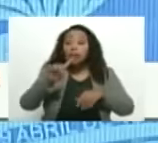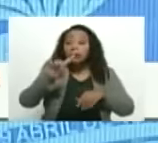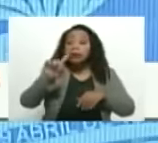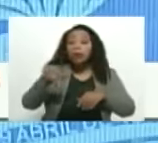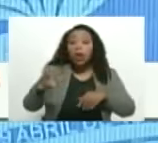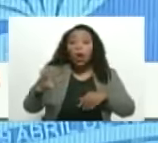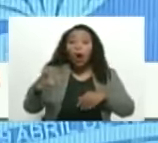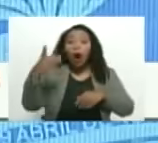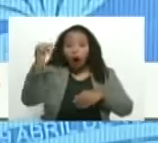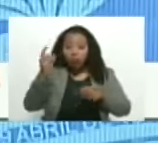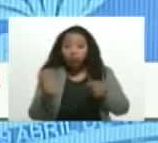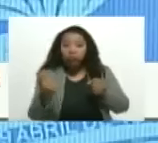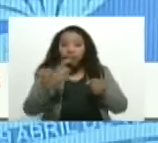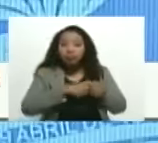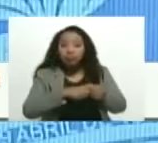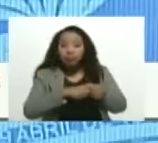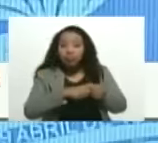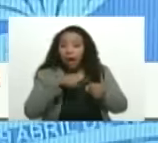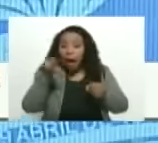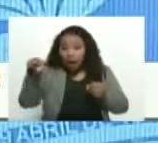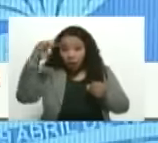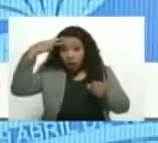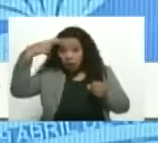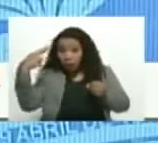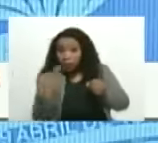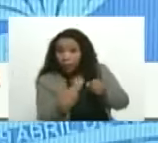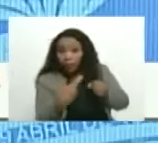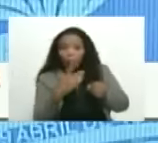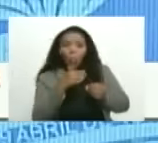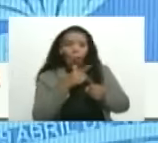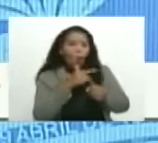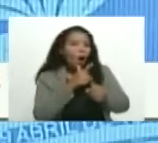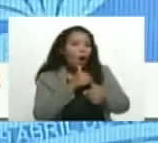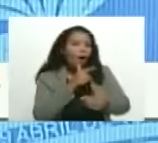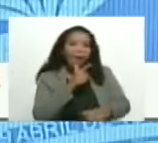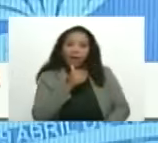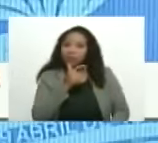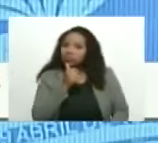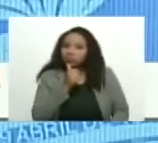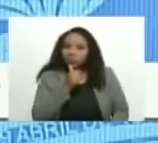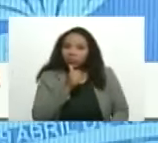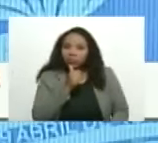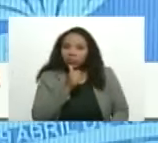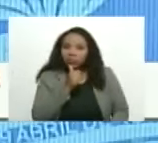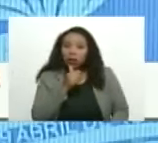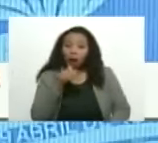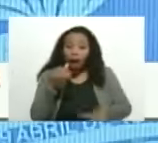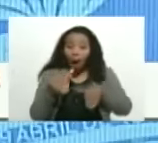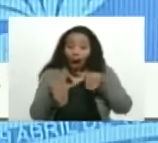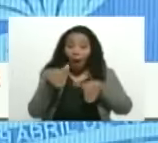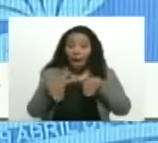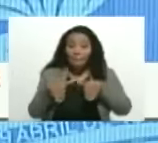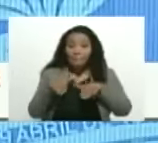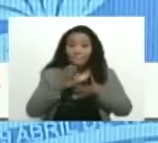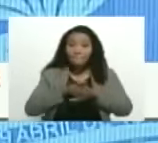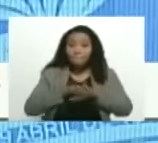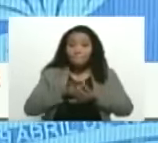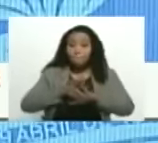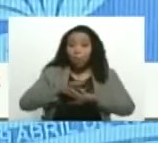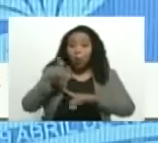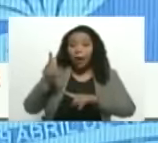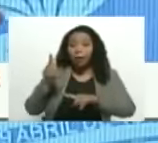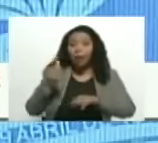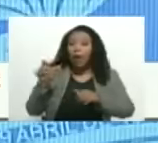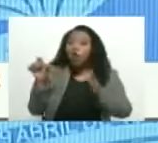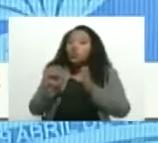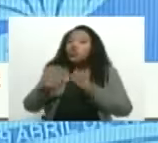debidamente registrados. Eso no se respetó, eso no se cumplió. Una elección pasa porque un votante sepa dónde